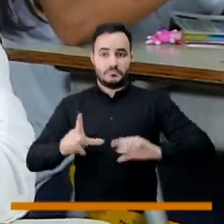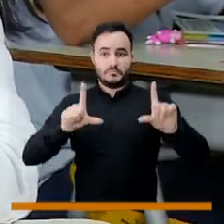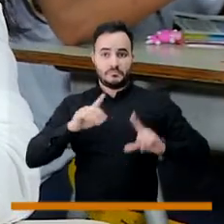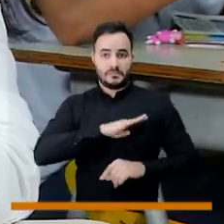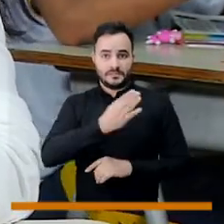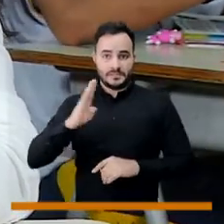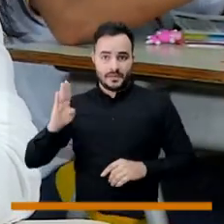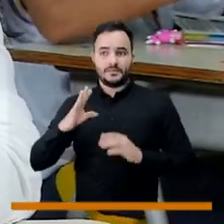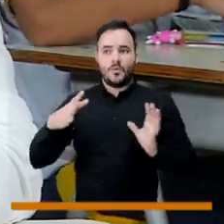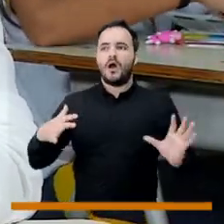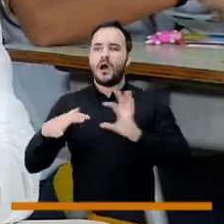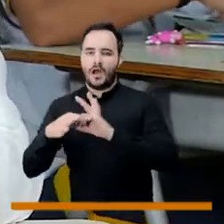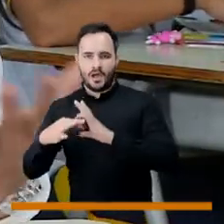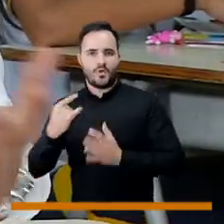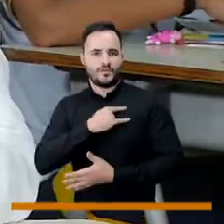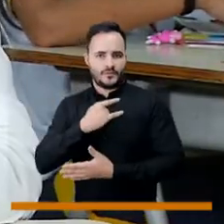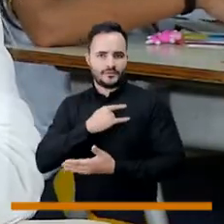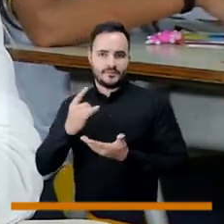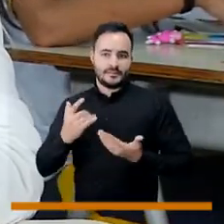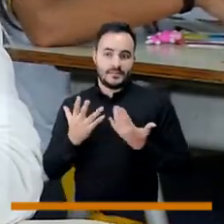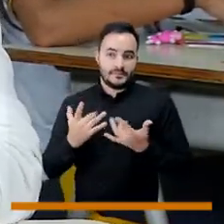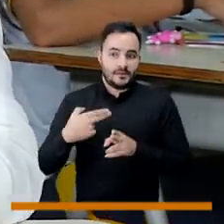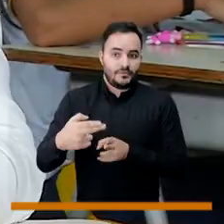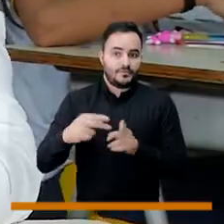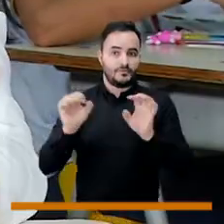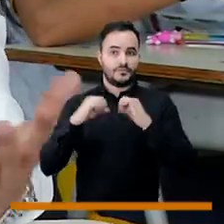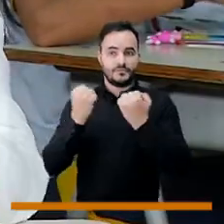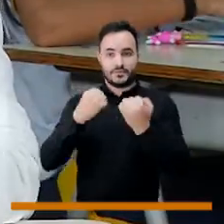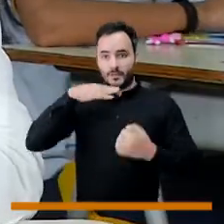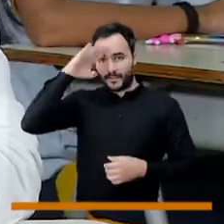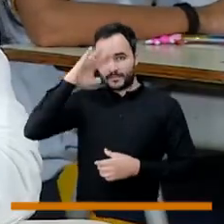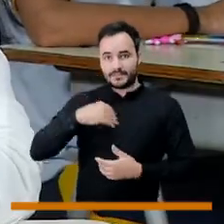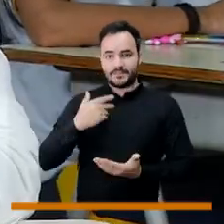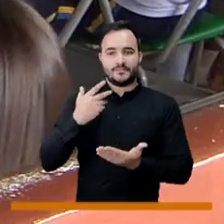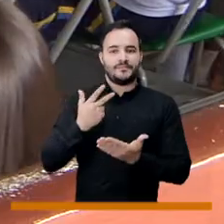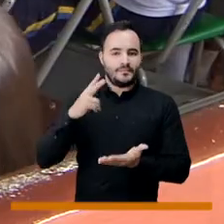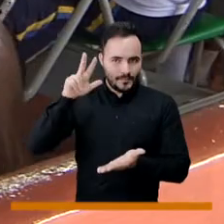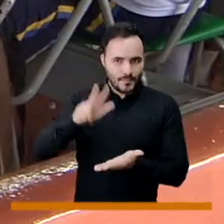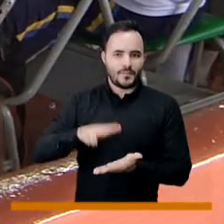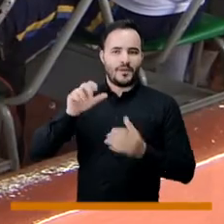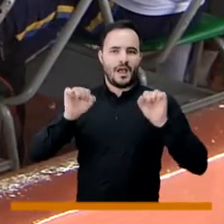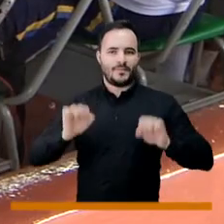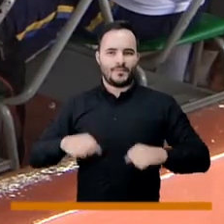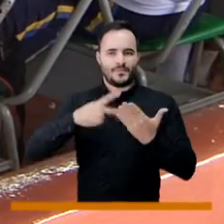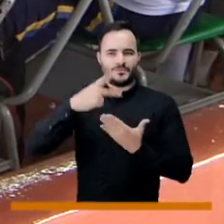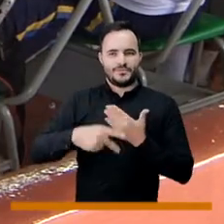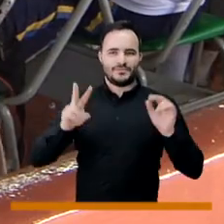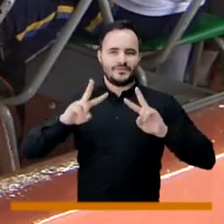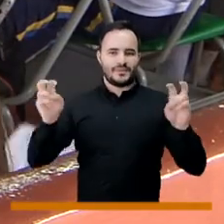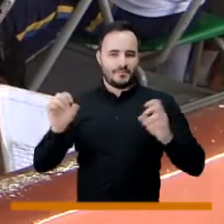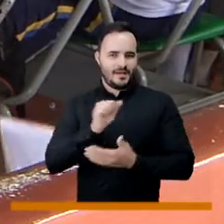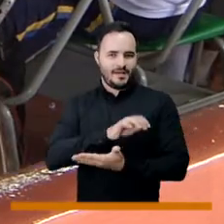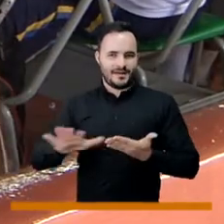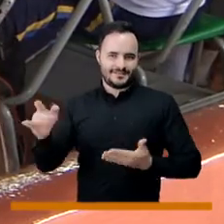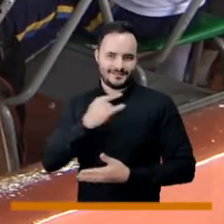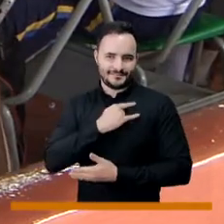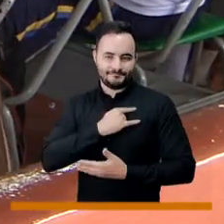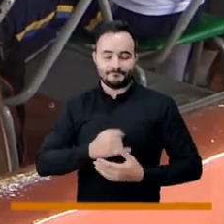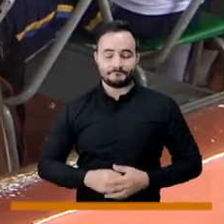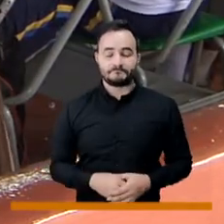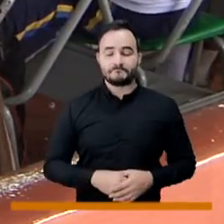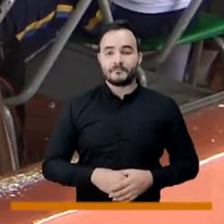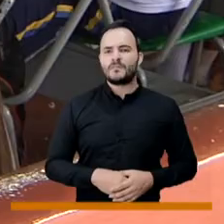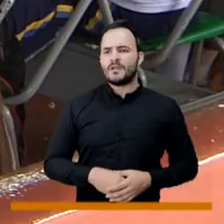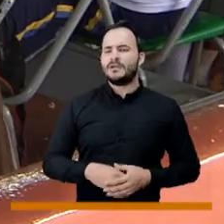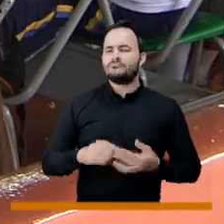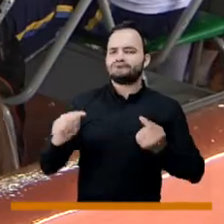educación superior con lo que hemos denominado matrícula cero que estamos a punto aprobar en el consejo de mailing pero en los debates de control político